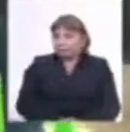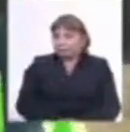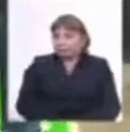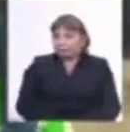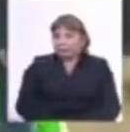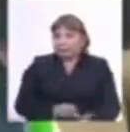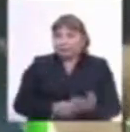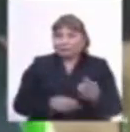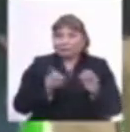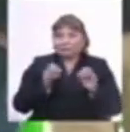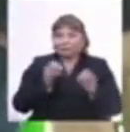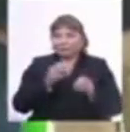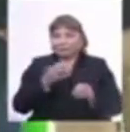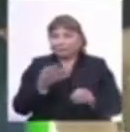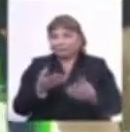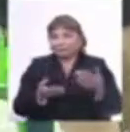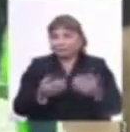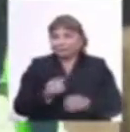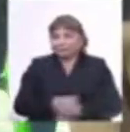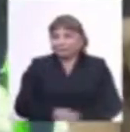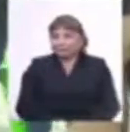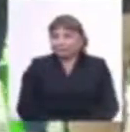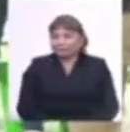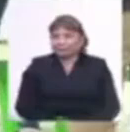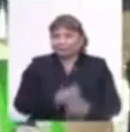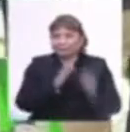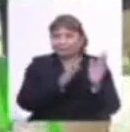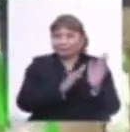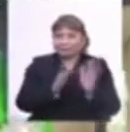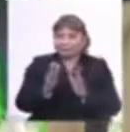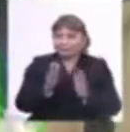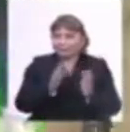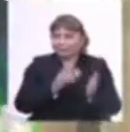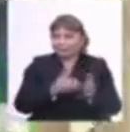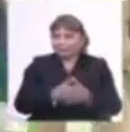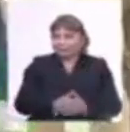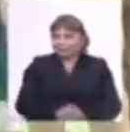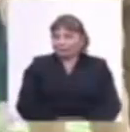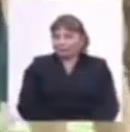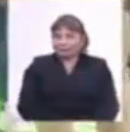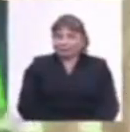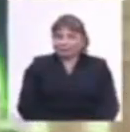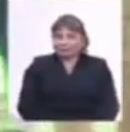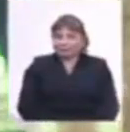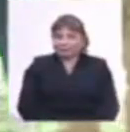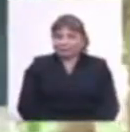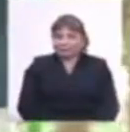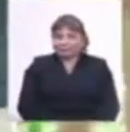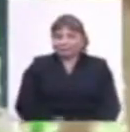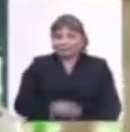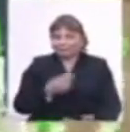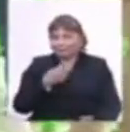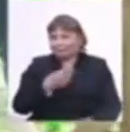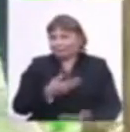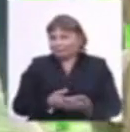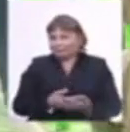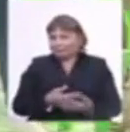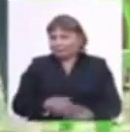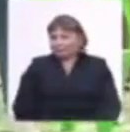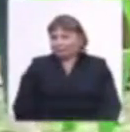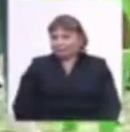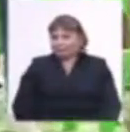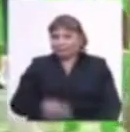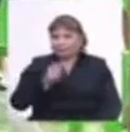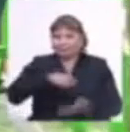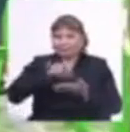nada. Los únicos que pueden ayudarlos a ustedes son los del Ministerio de Vivienda, Saneamiento, todos los ejecutivos. El Congreso